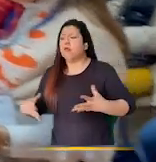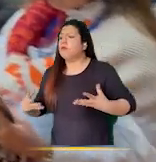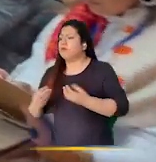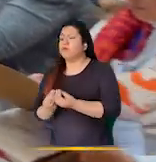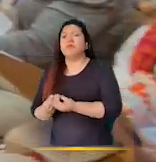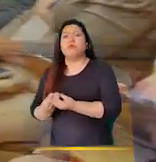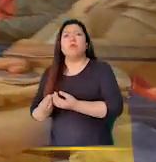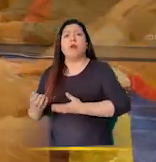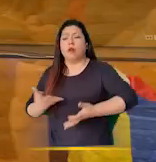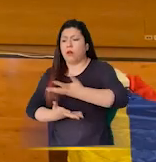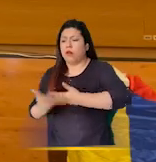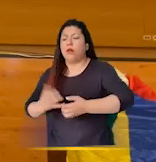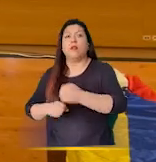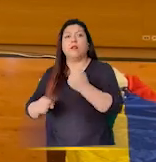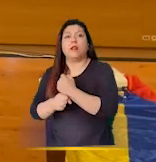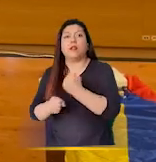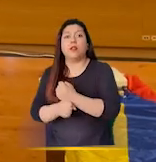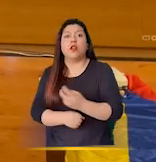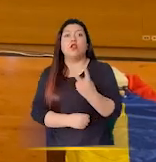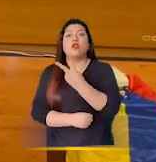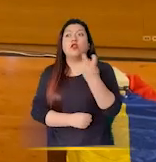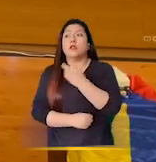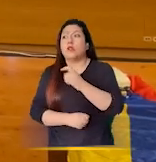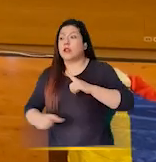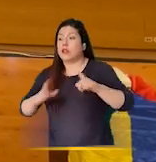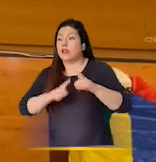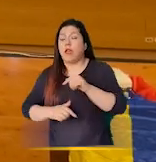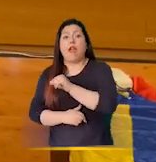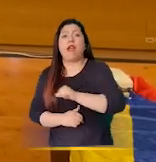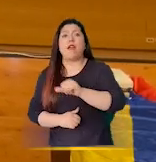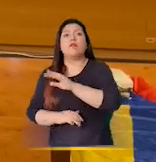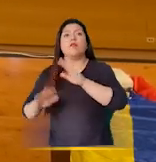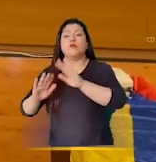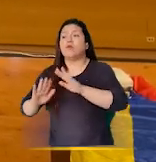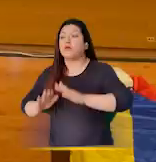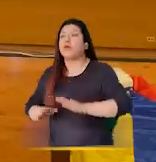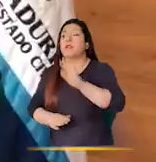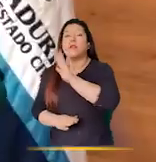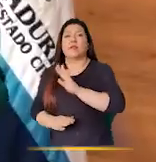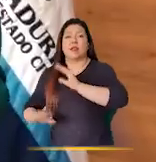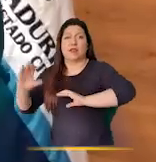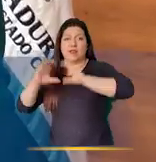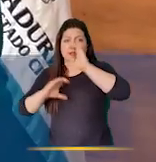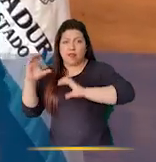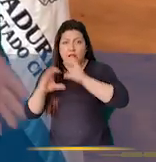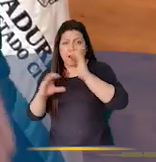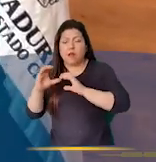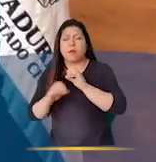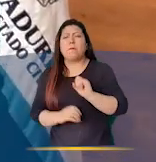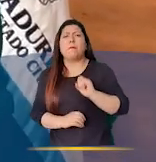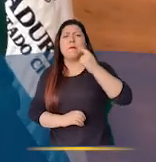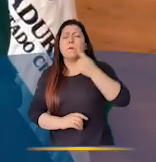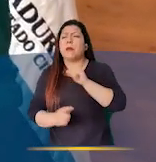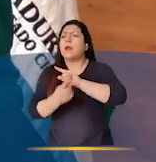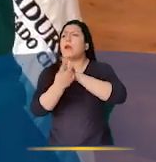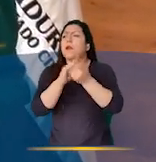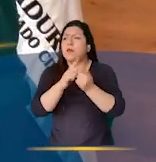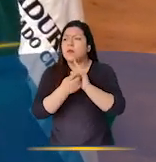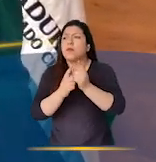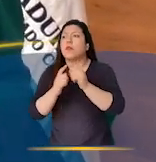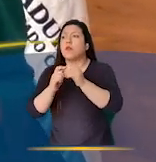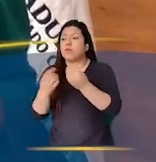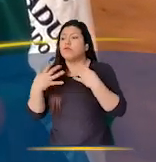que hemos trabajado en conjunto con más de 200 lideresas que han venido del departamento del Cauca y hemos tenido nuestro